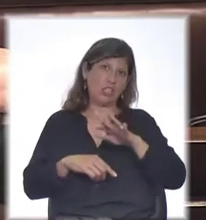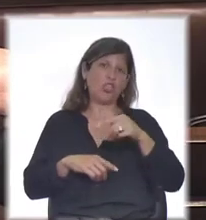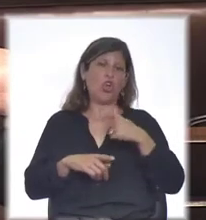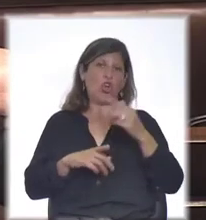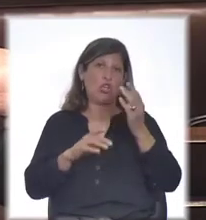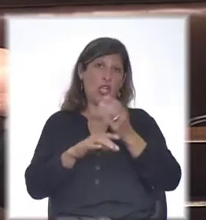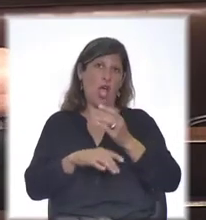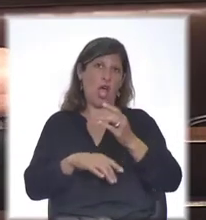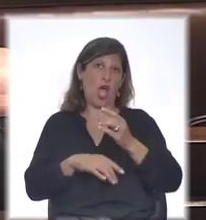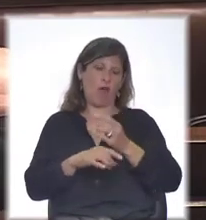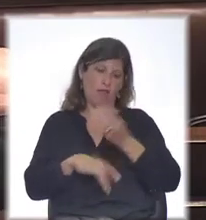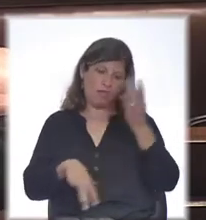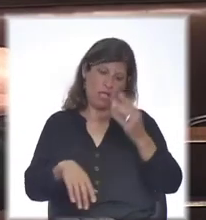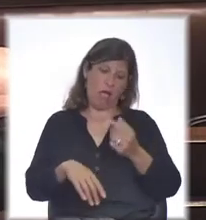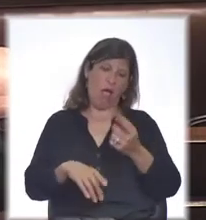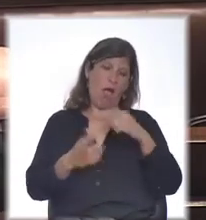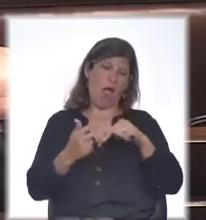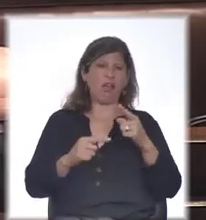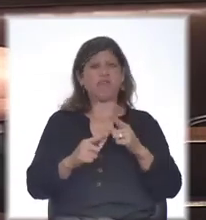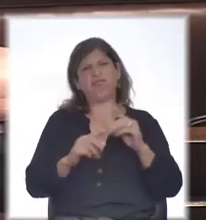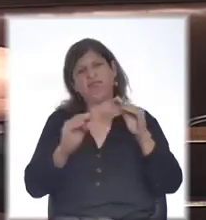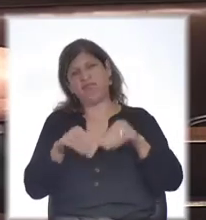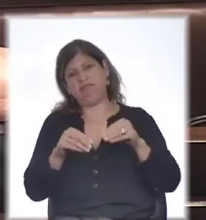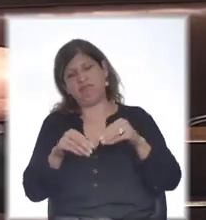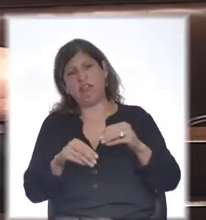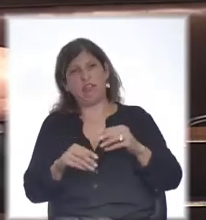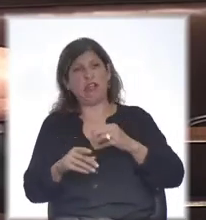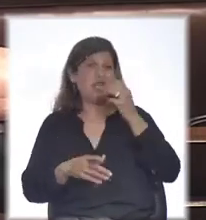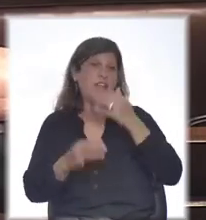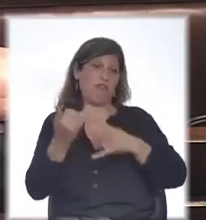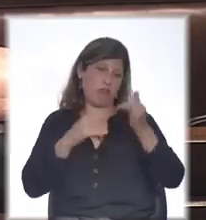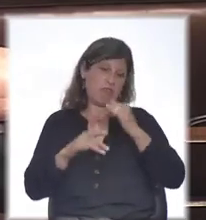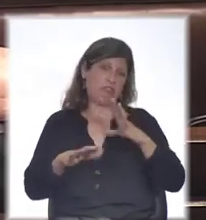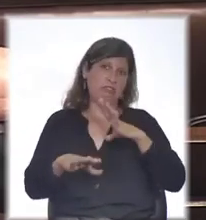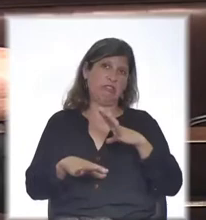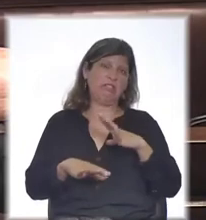poco es el registro que ha quedado de la resistencia popular y clandestina.